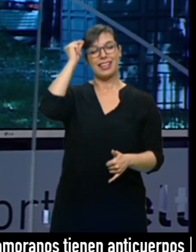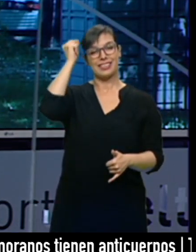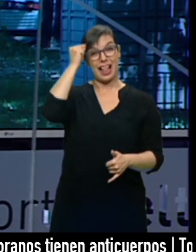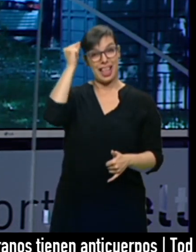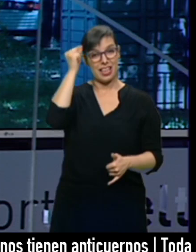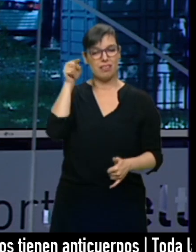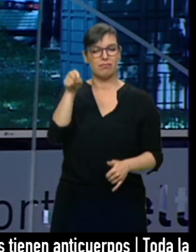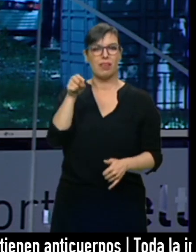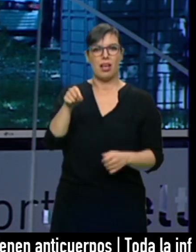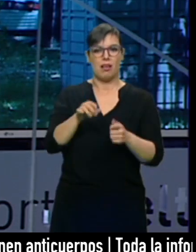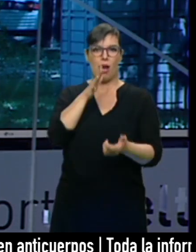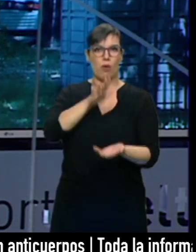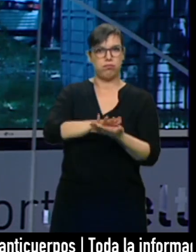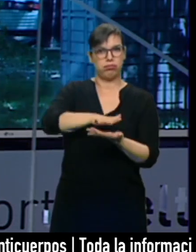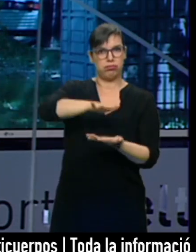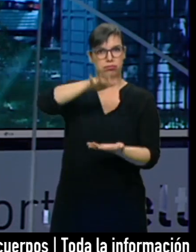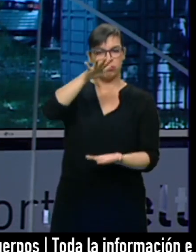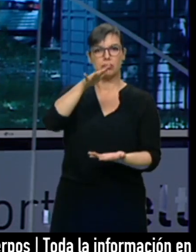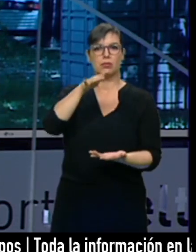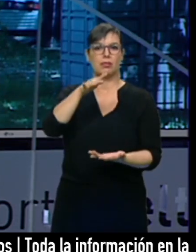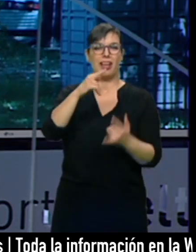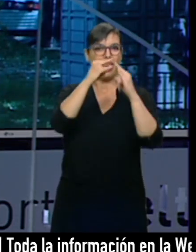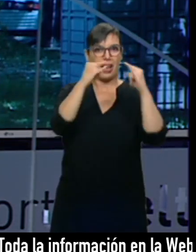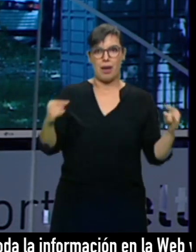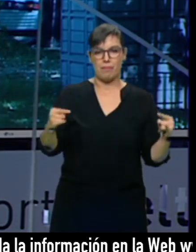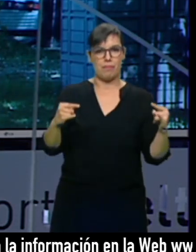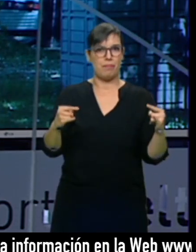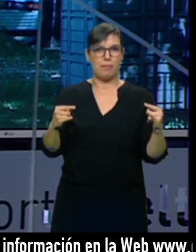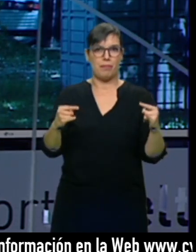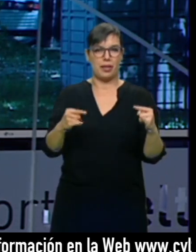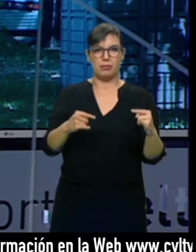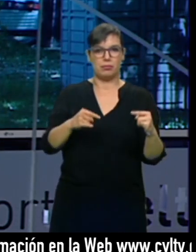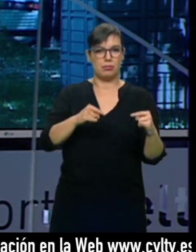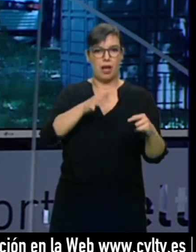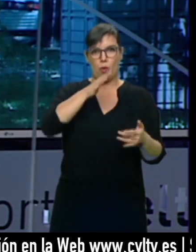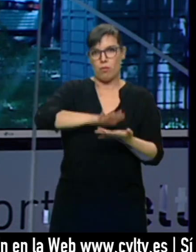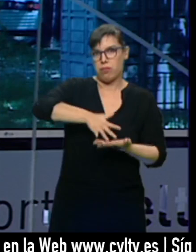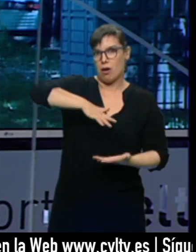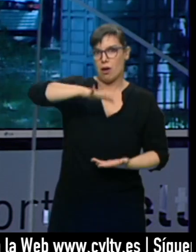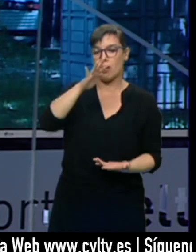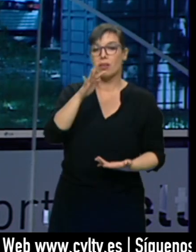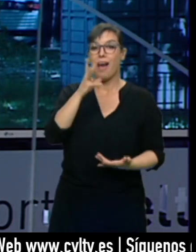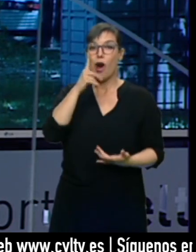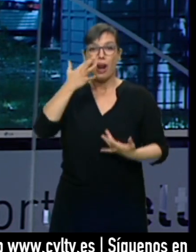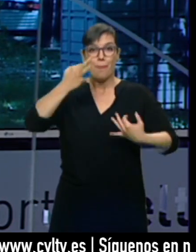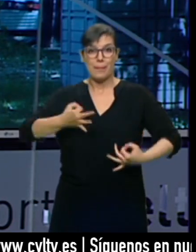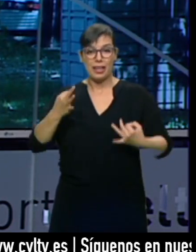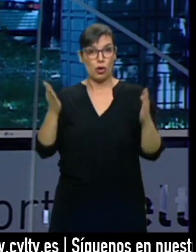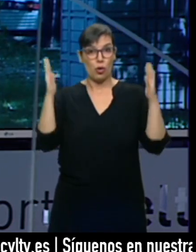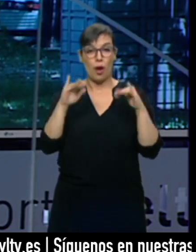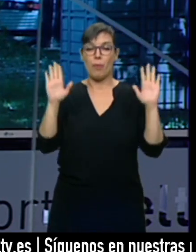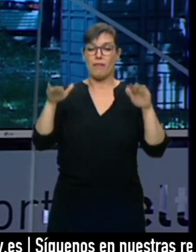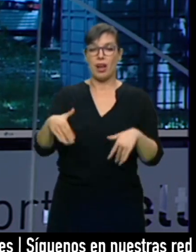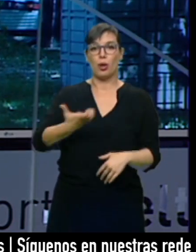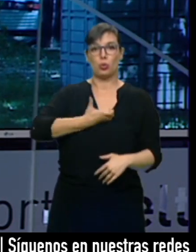y las autocaravanas convertidas en embarcaciones. Ahora el riesgo de inundaciones es prácticamente nulo, pero el Ayuntamiento de Saldaña se ha visto